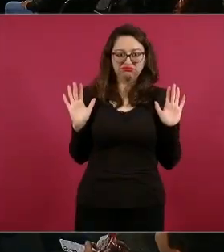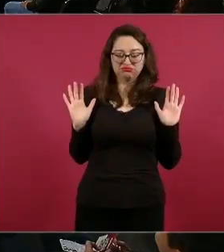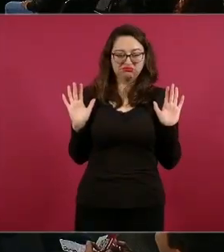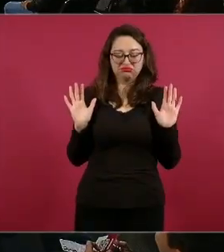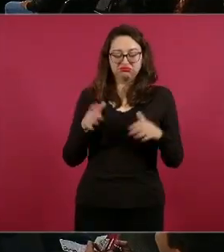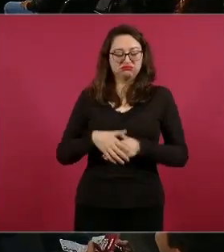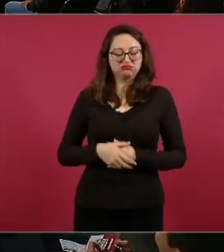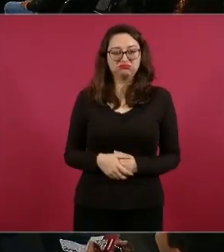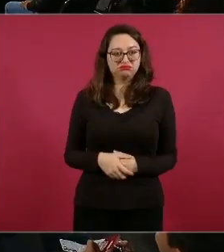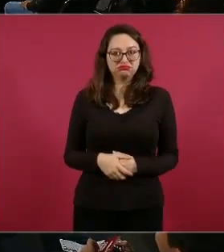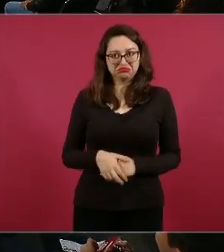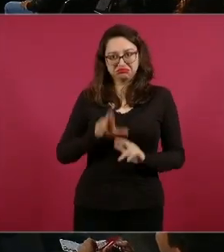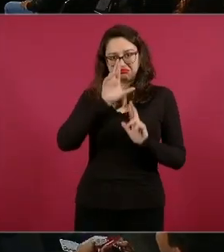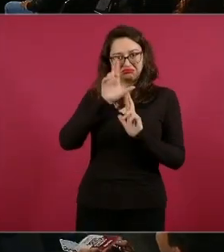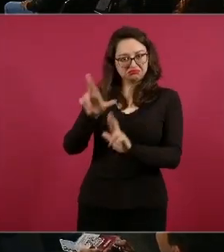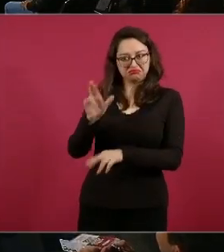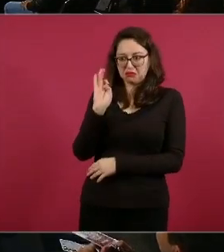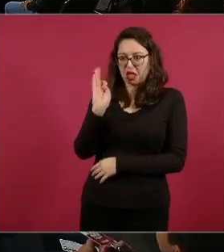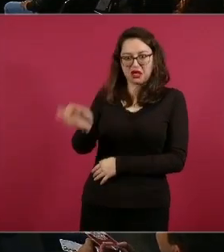Que es,